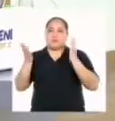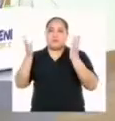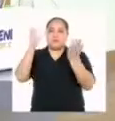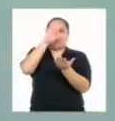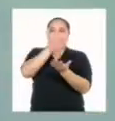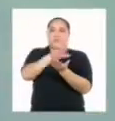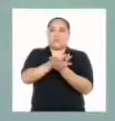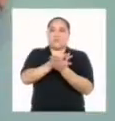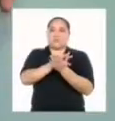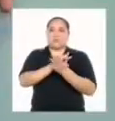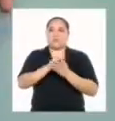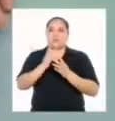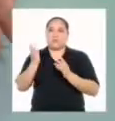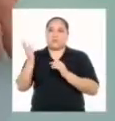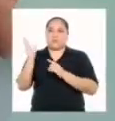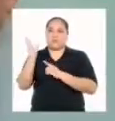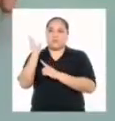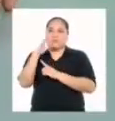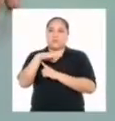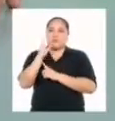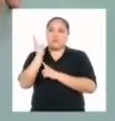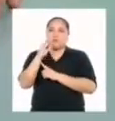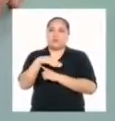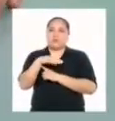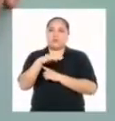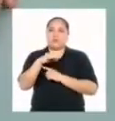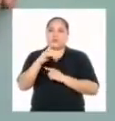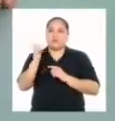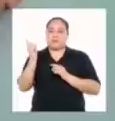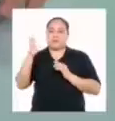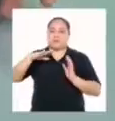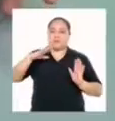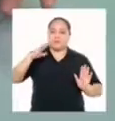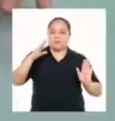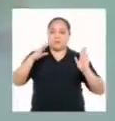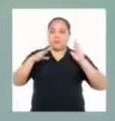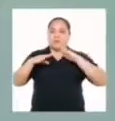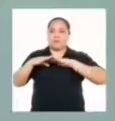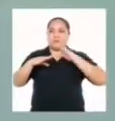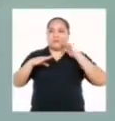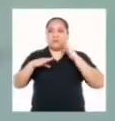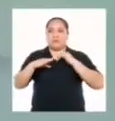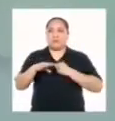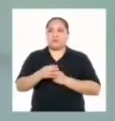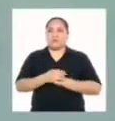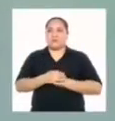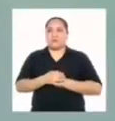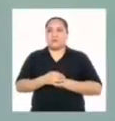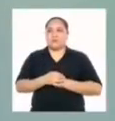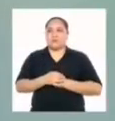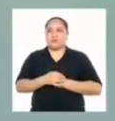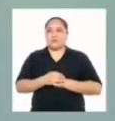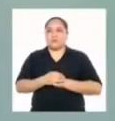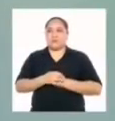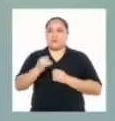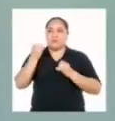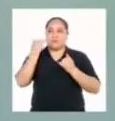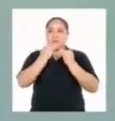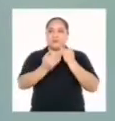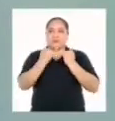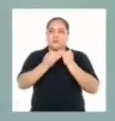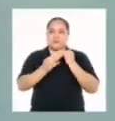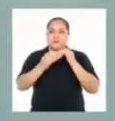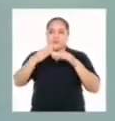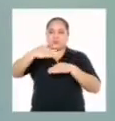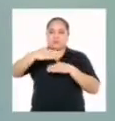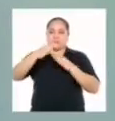la vuelta y dobla las puntas, una hacia arriba y otra hacia abajo, de manera que la figura final resulte